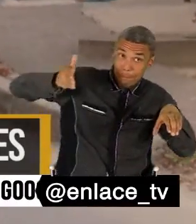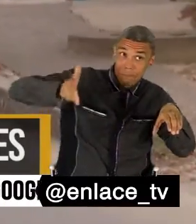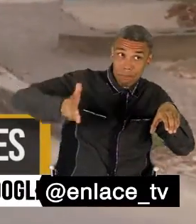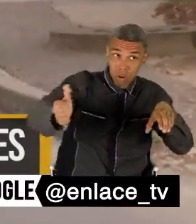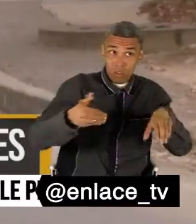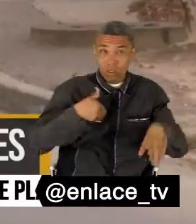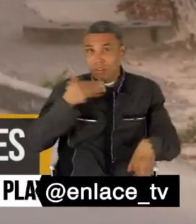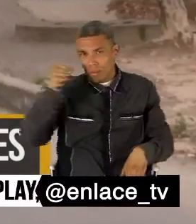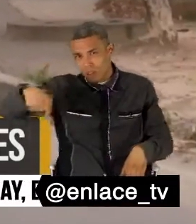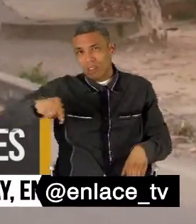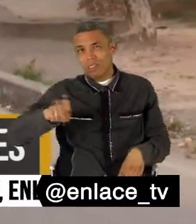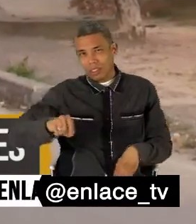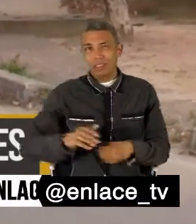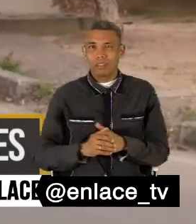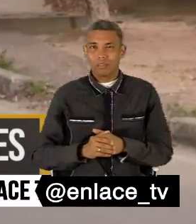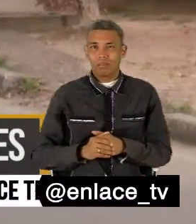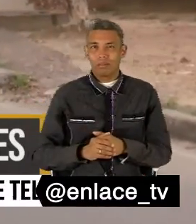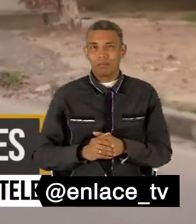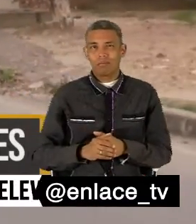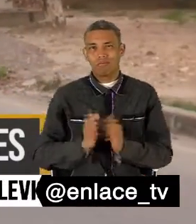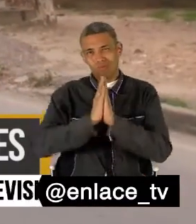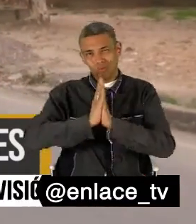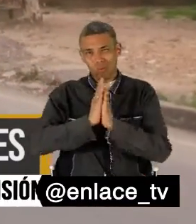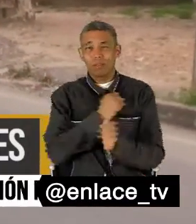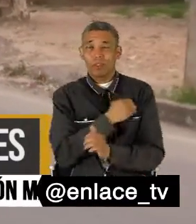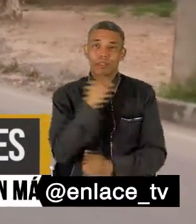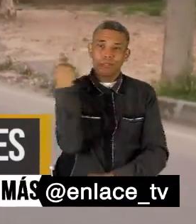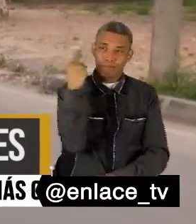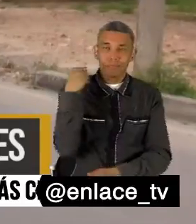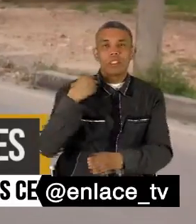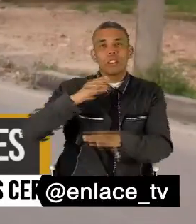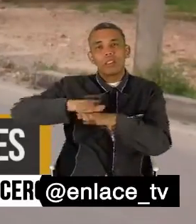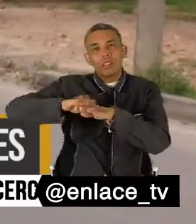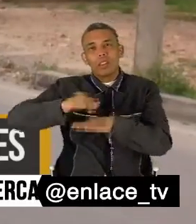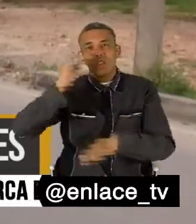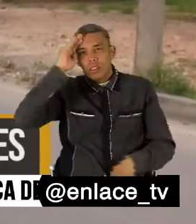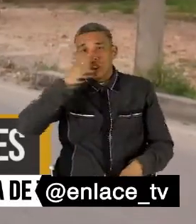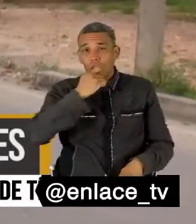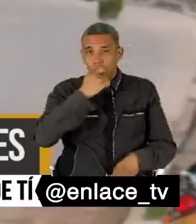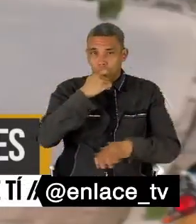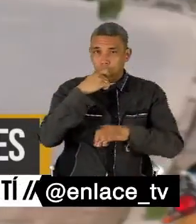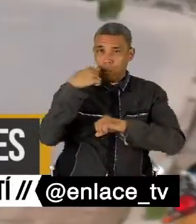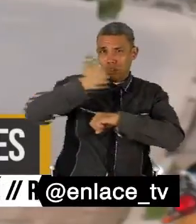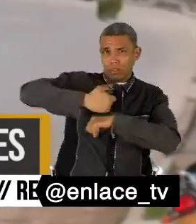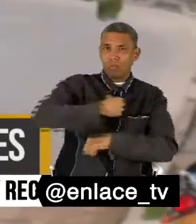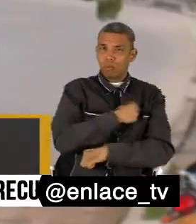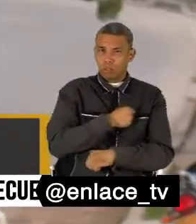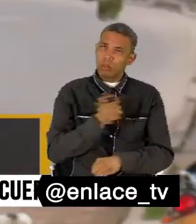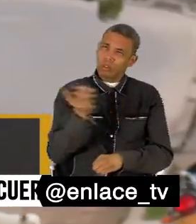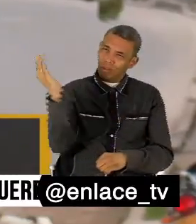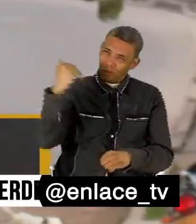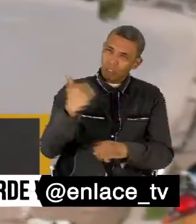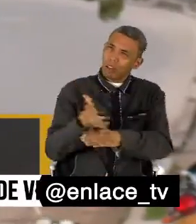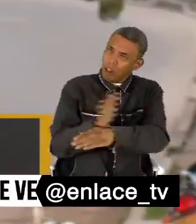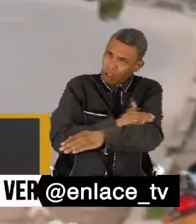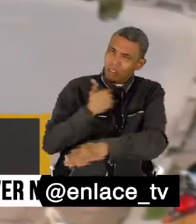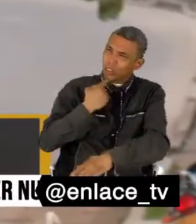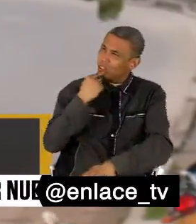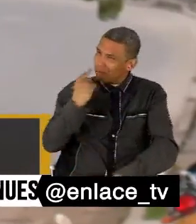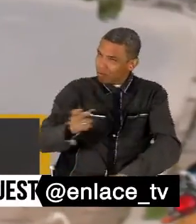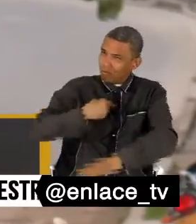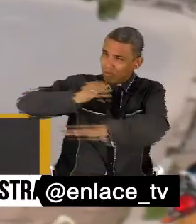Entonces queremos y le rogamos a súplica nuevamente al señor inspector que tome un poco de conciencia sobre la solicitud que le estamos expresando, toda vez que